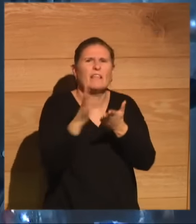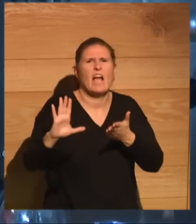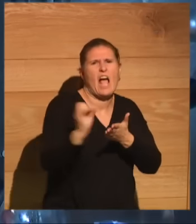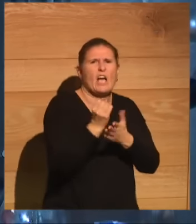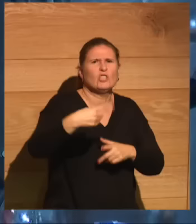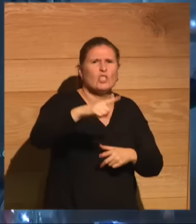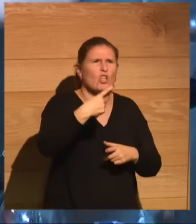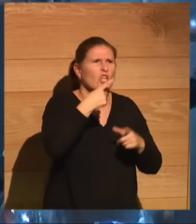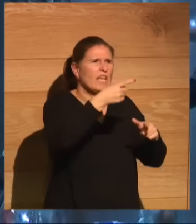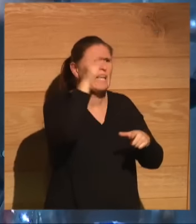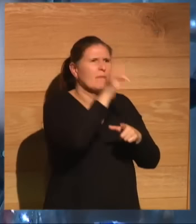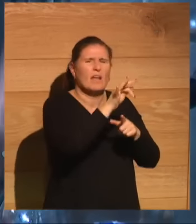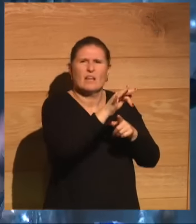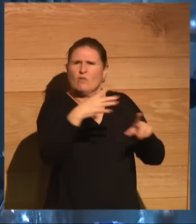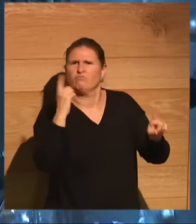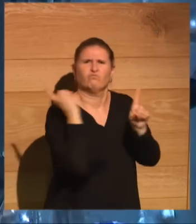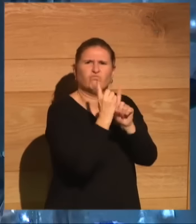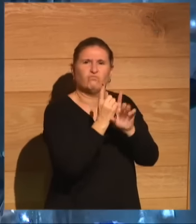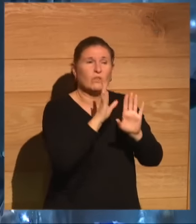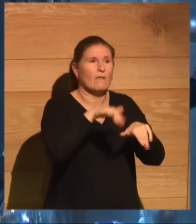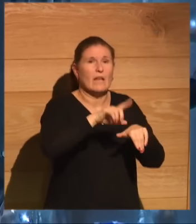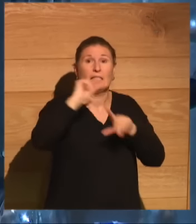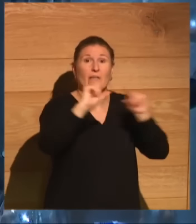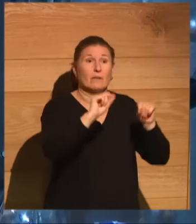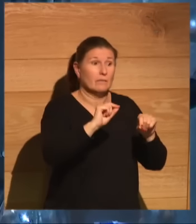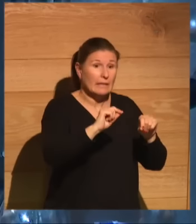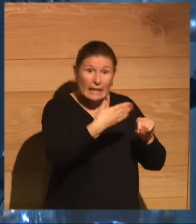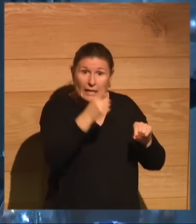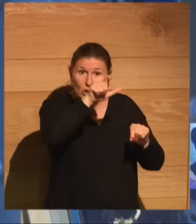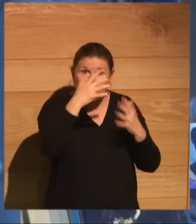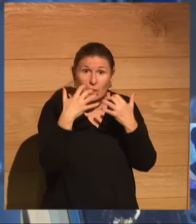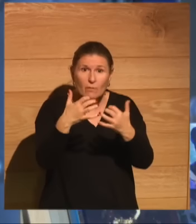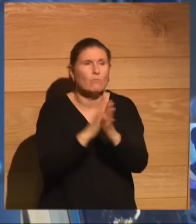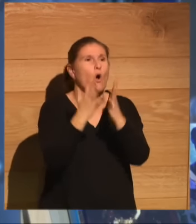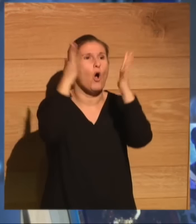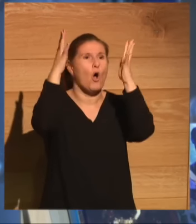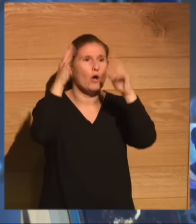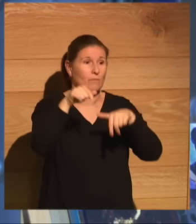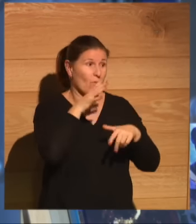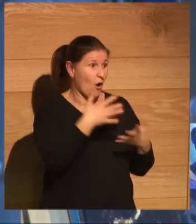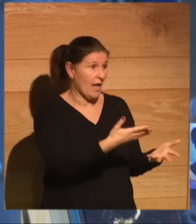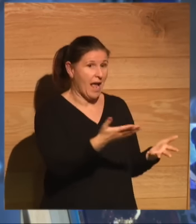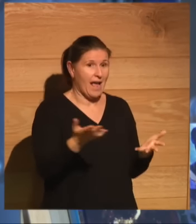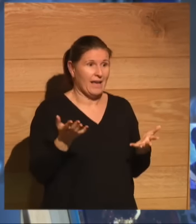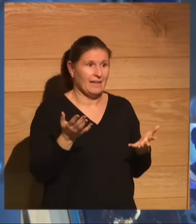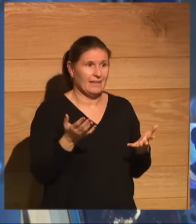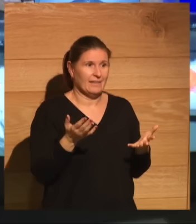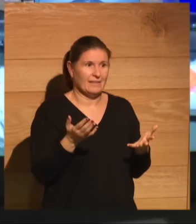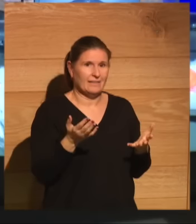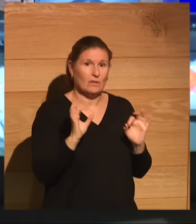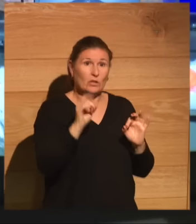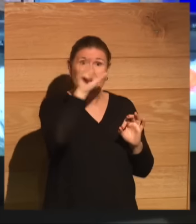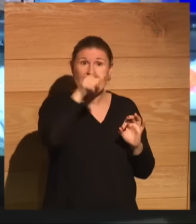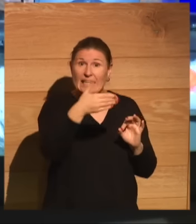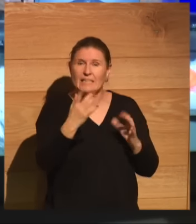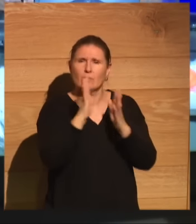que boicotee esta película! Y se marchó entre el aplauso de los otros. Mira, eso sí que era como ahora, ¿eh? Exactamente igual. Se marchó entre el aplauso